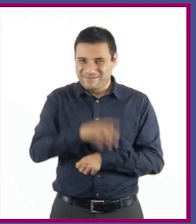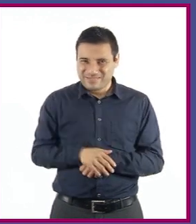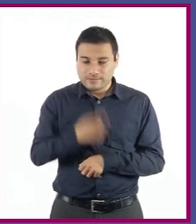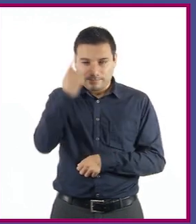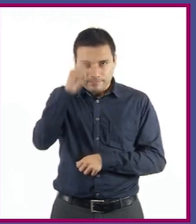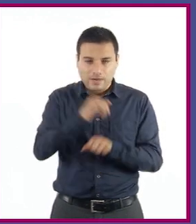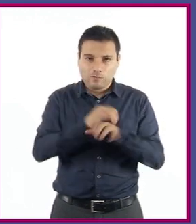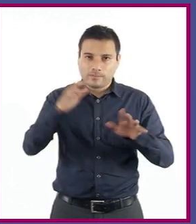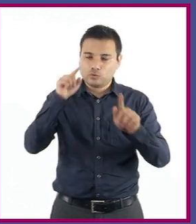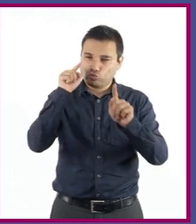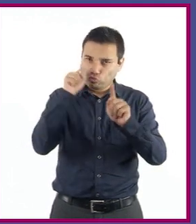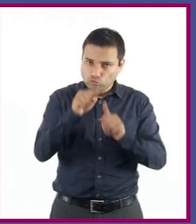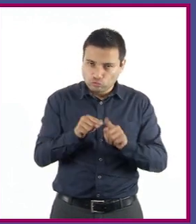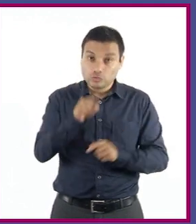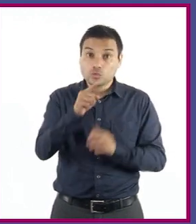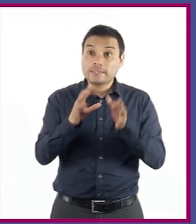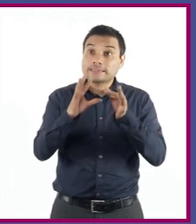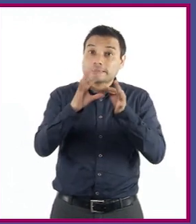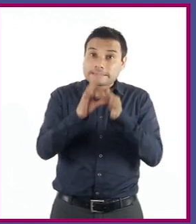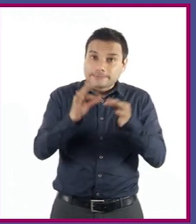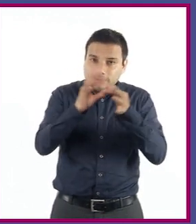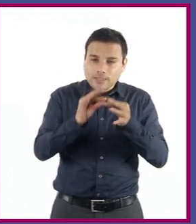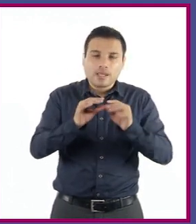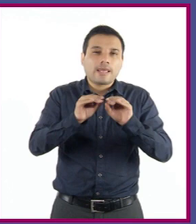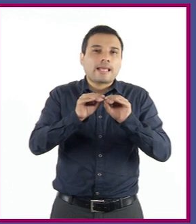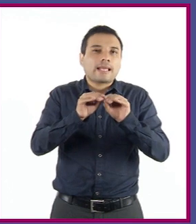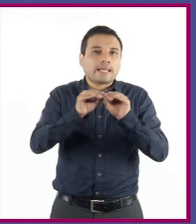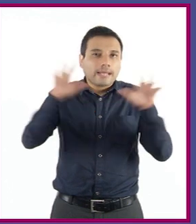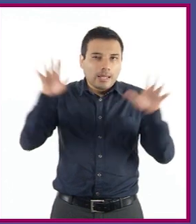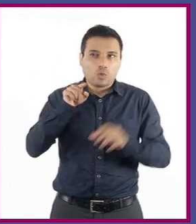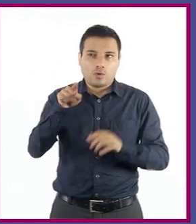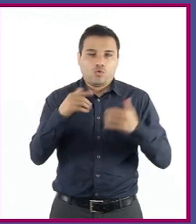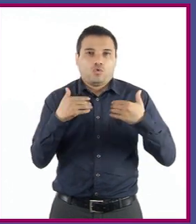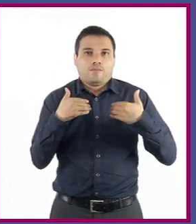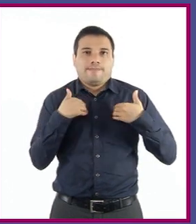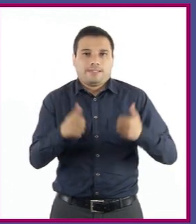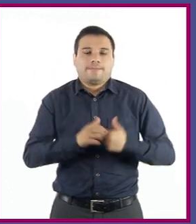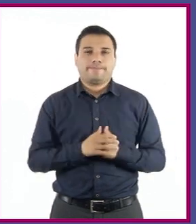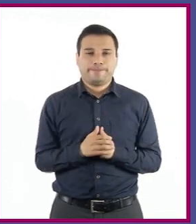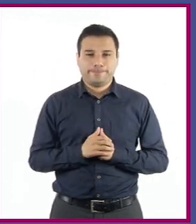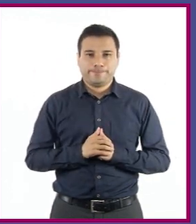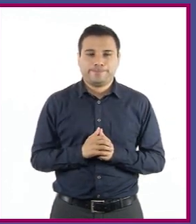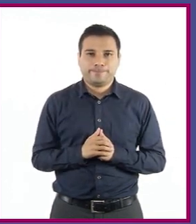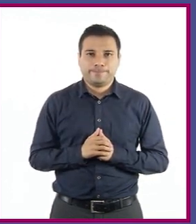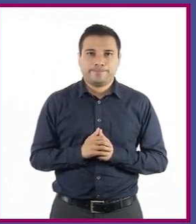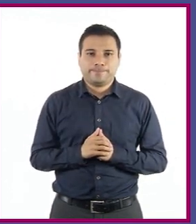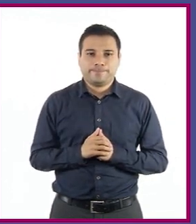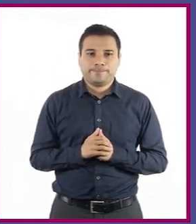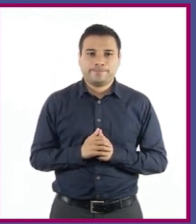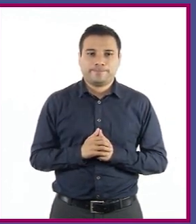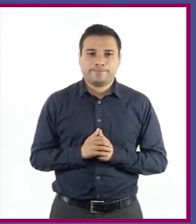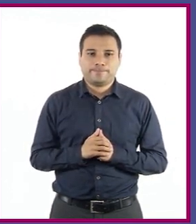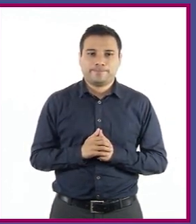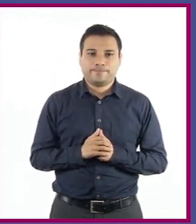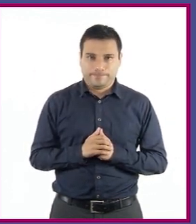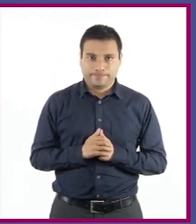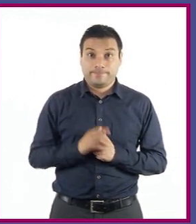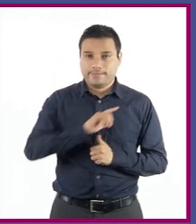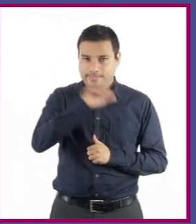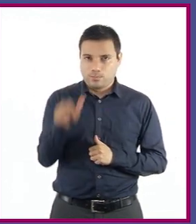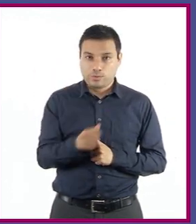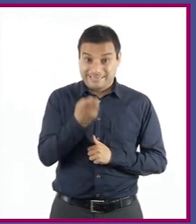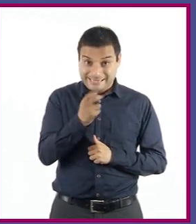información, a fin de que su mensaje sea claramente entendido por su destinatario. Intenten quitar esos